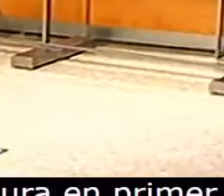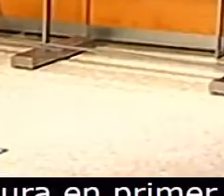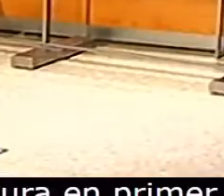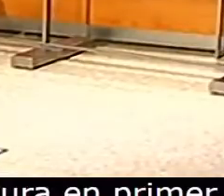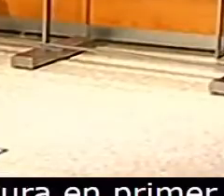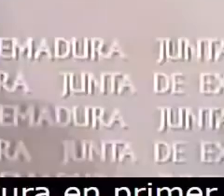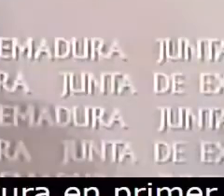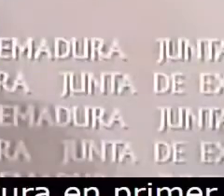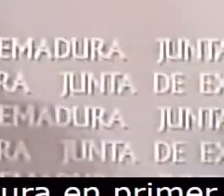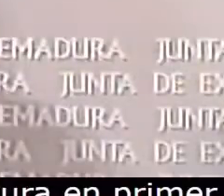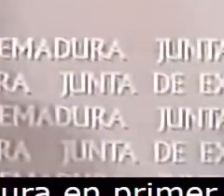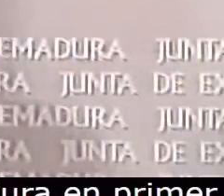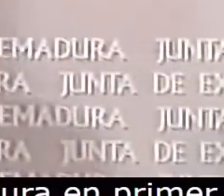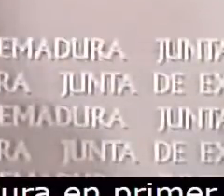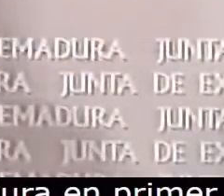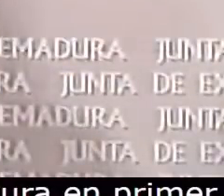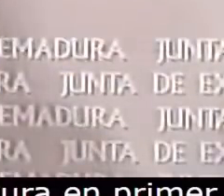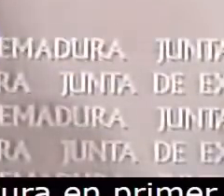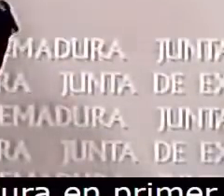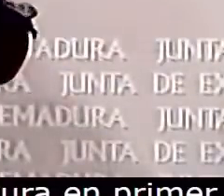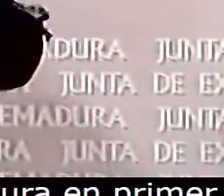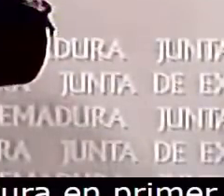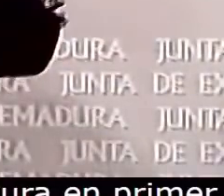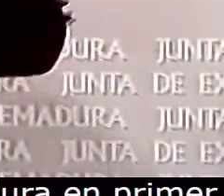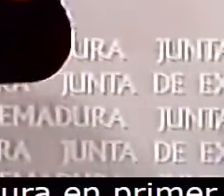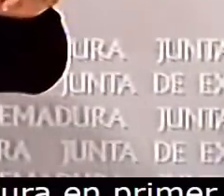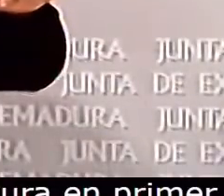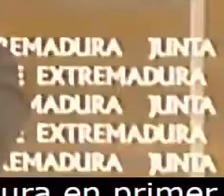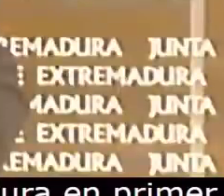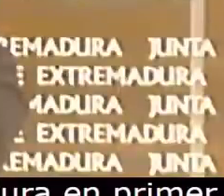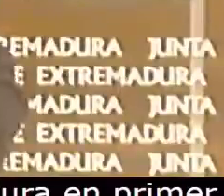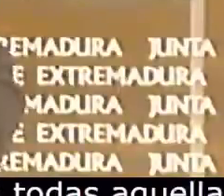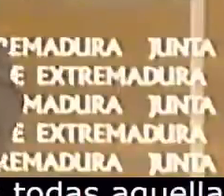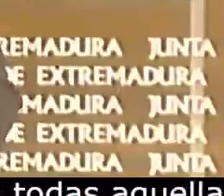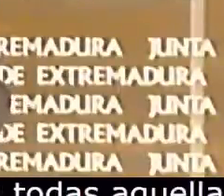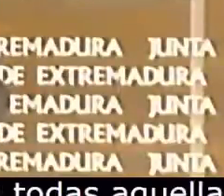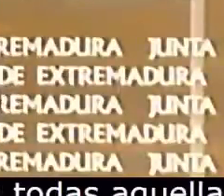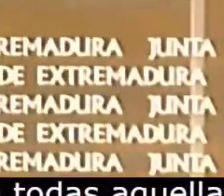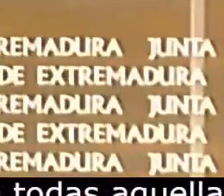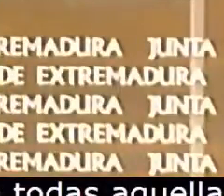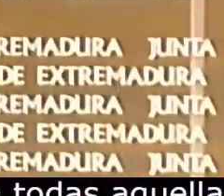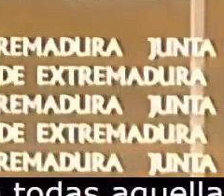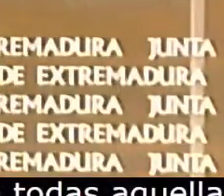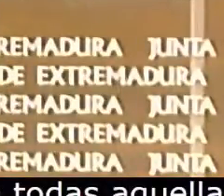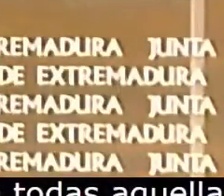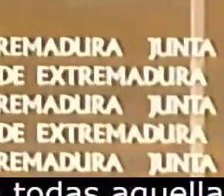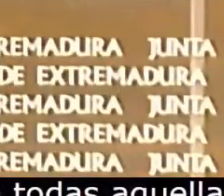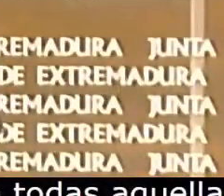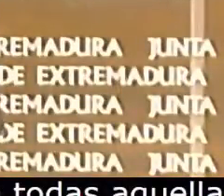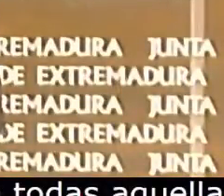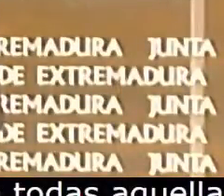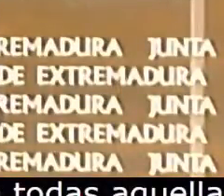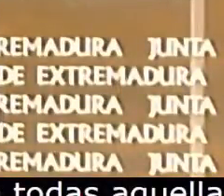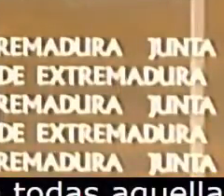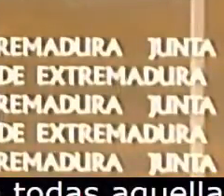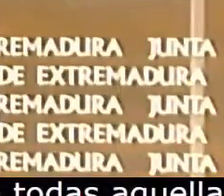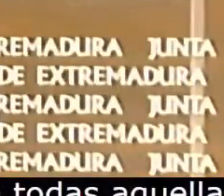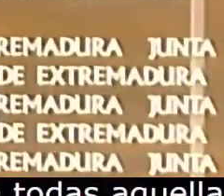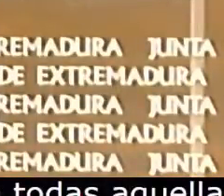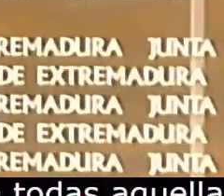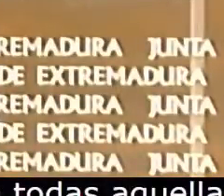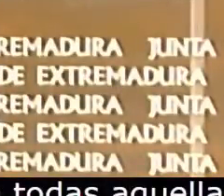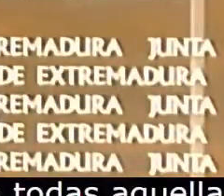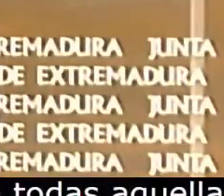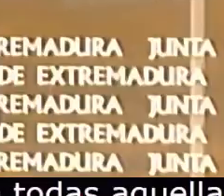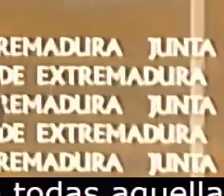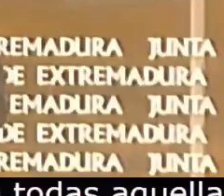a todas aquellas personas que, debido a la COVID o bien por otra causa, han fallecido